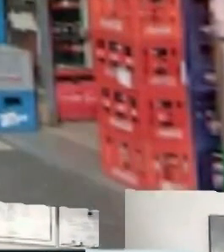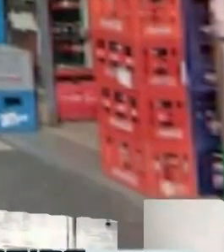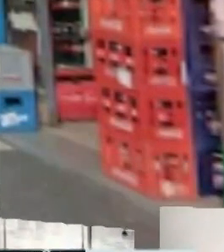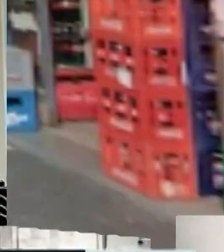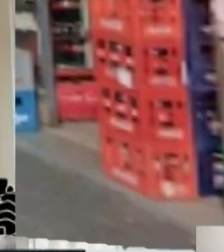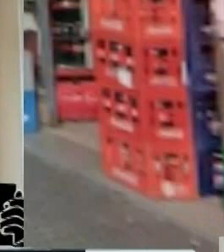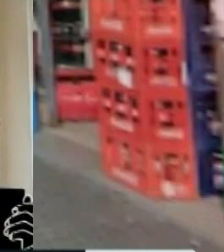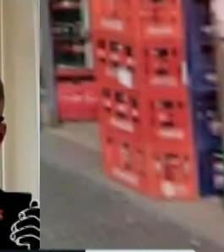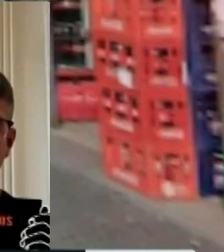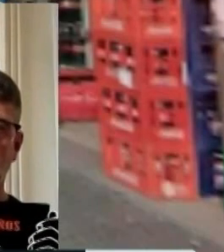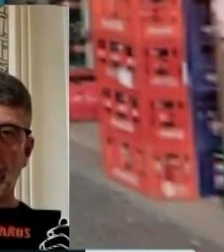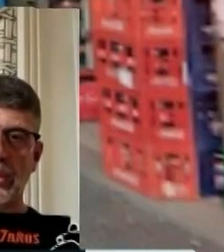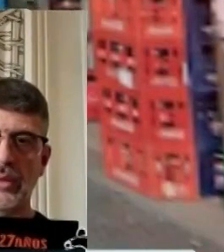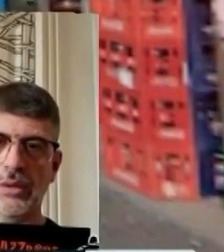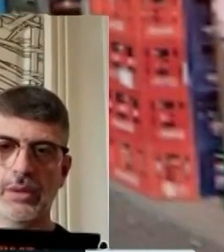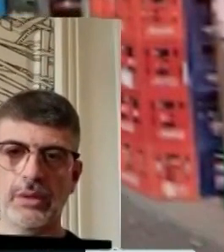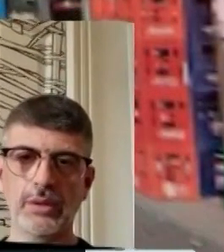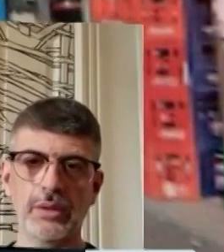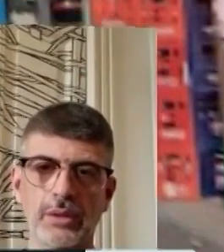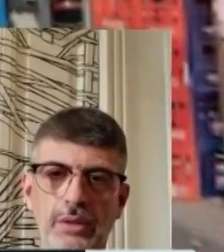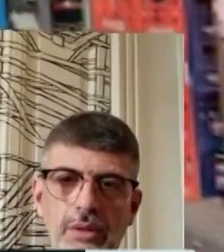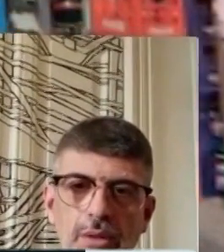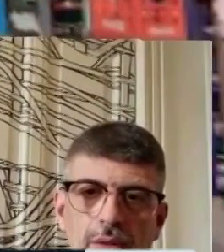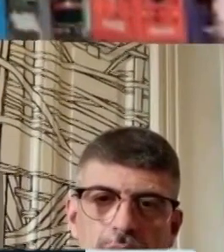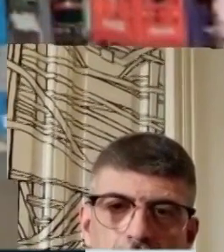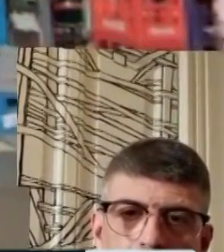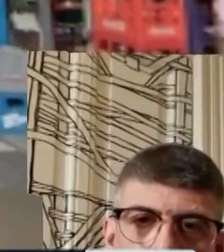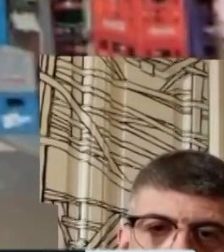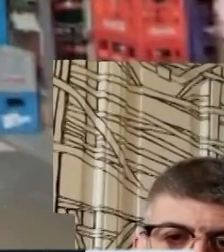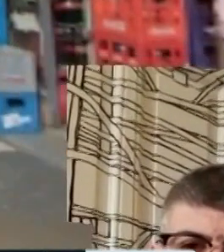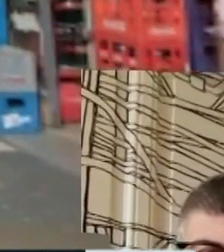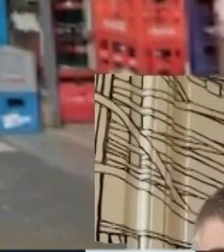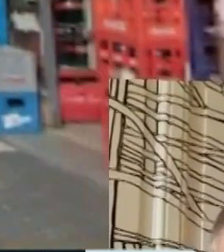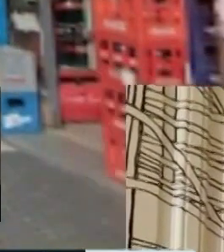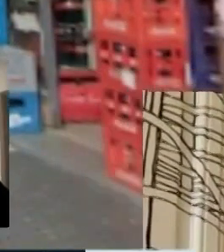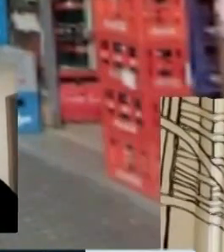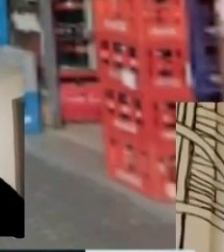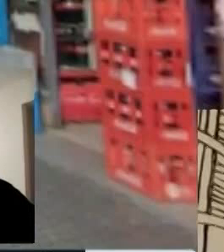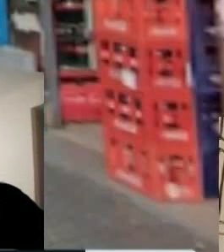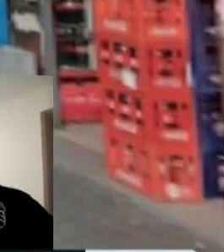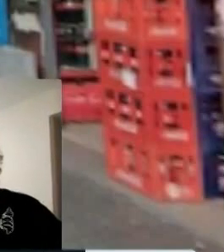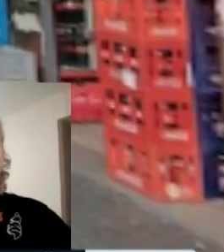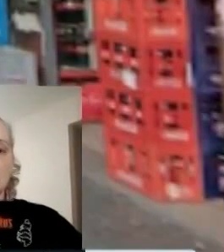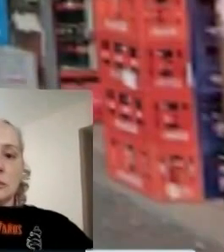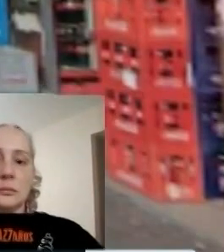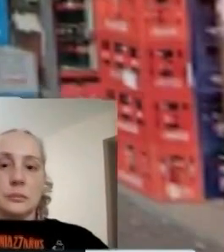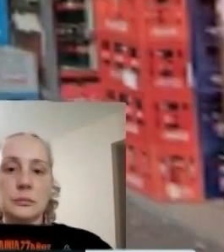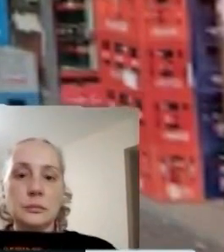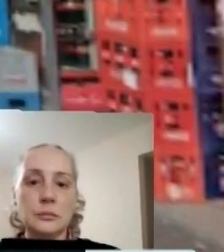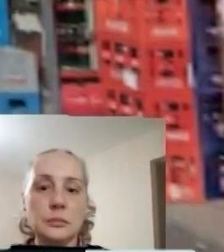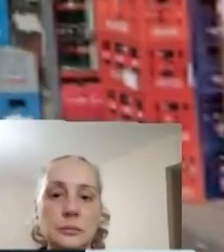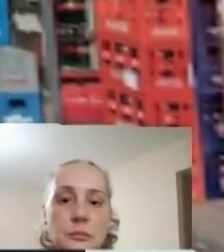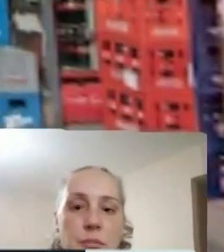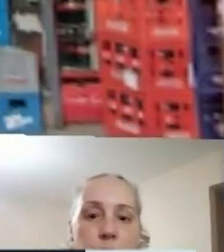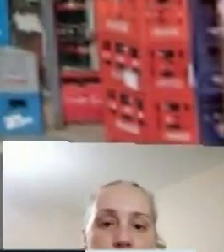Mónica. Fernández, Alberto. Figueroa, Martín. Finkelstein, Ingrid. Gutmann de Finkelstein,